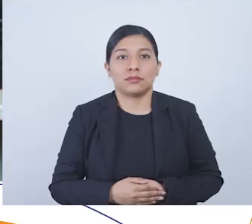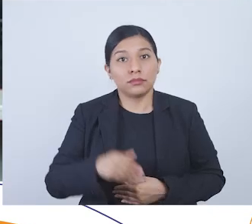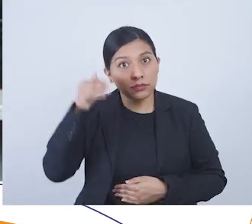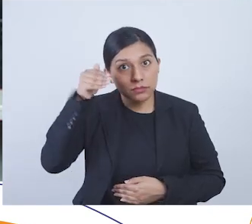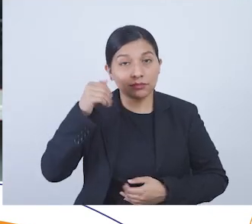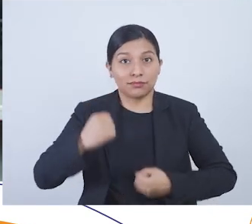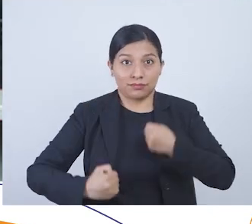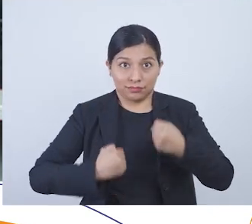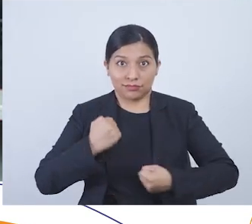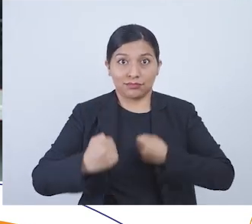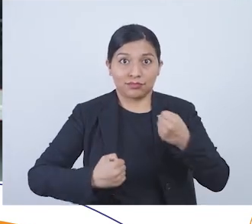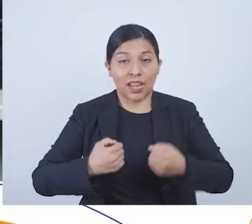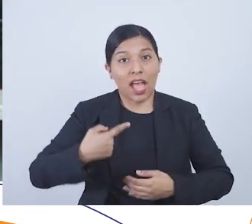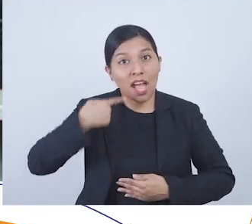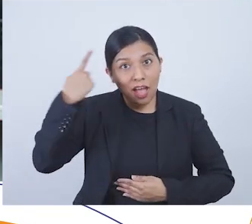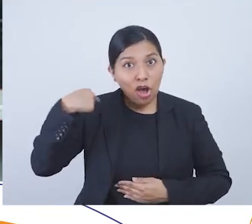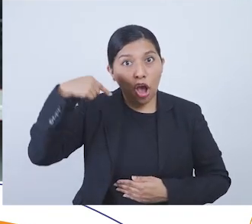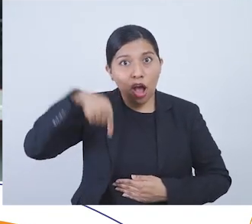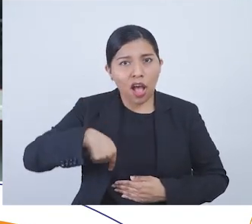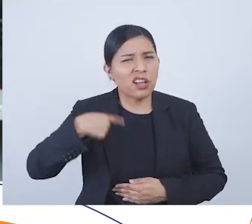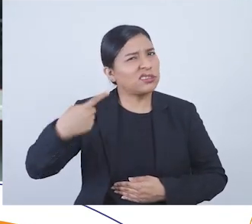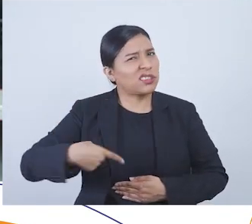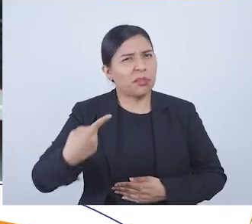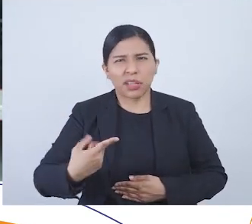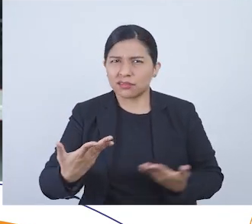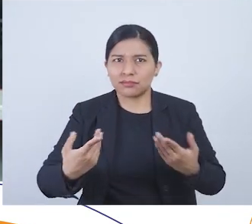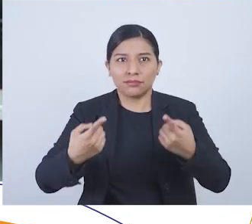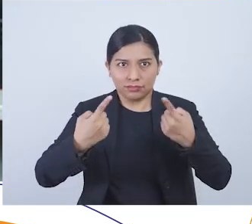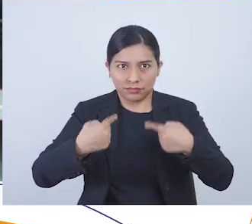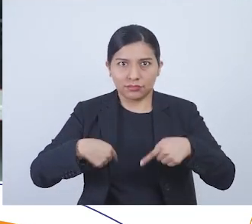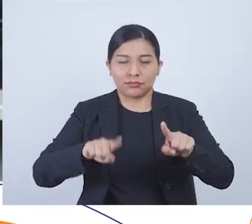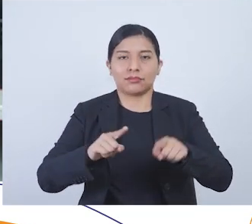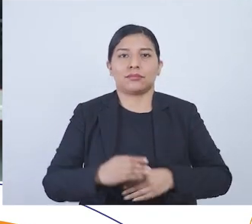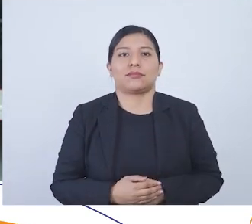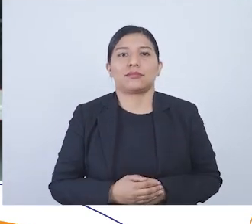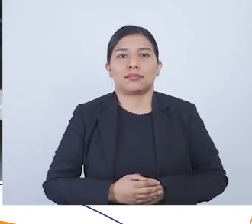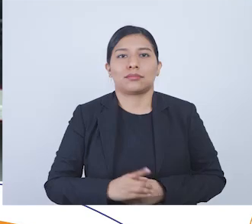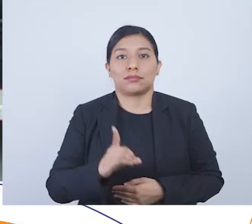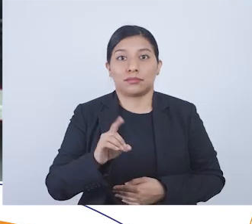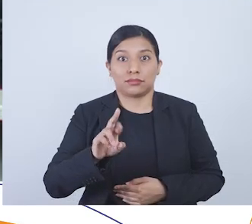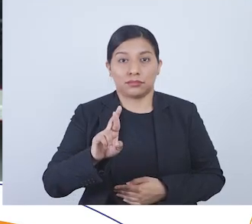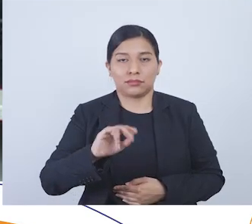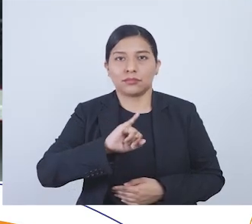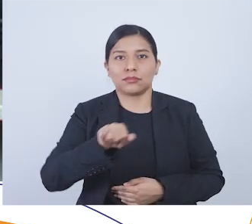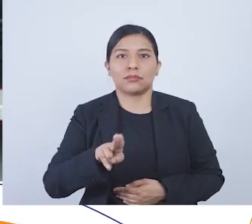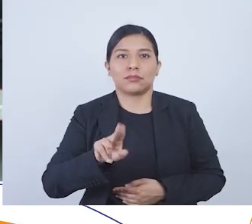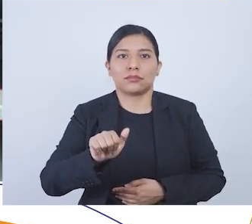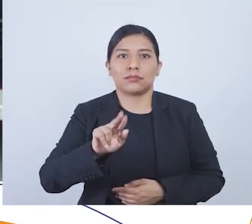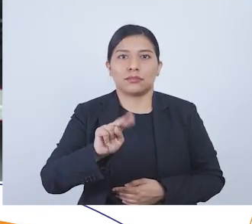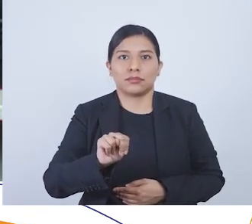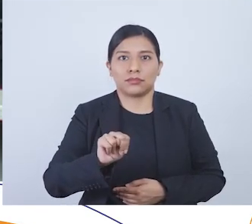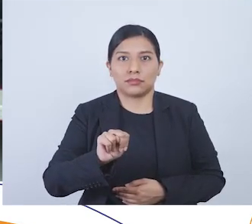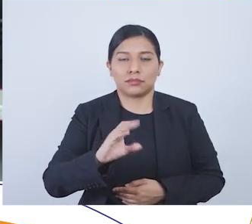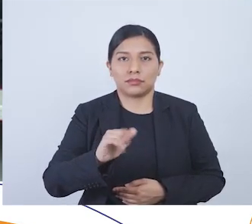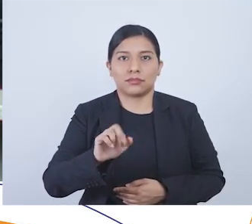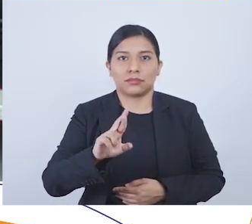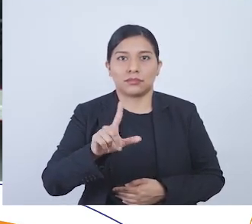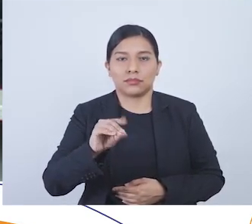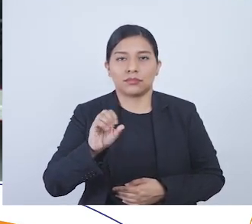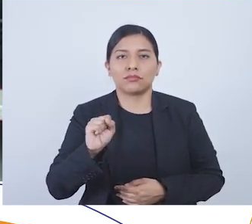educación física ayer, hoy y siempre. A continuación tenemos al doctor Juan Carlos Vargas que nos va a dar